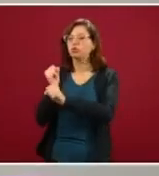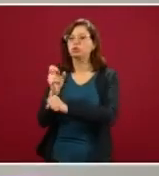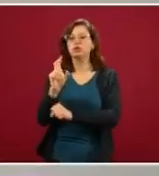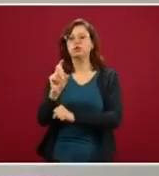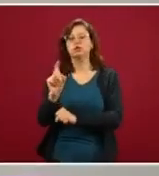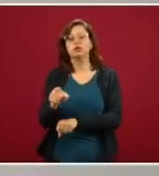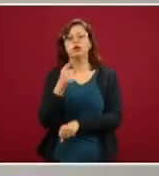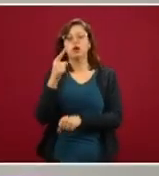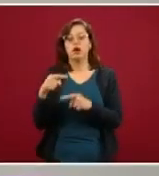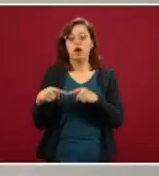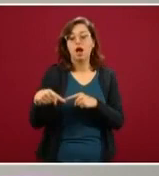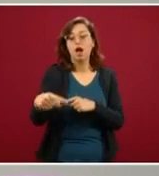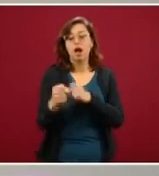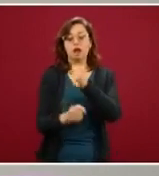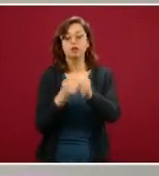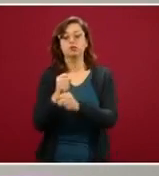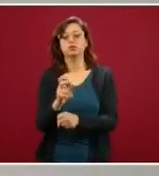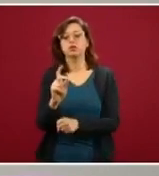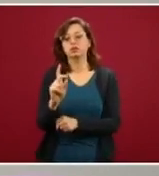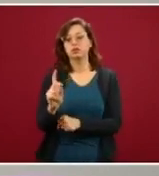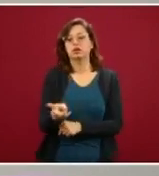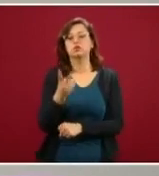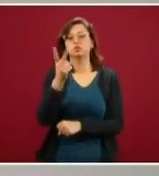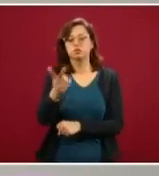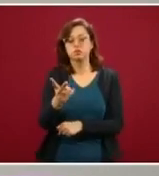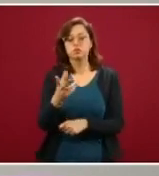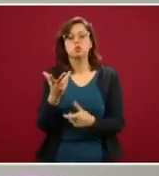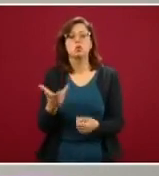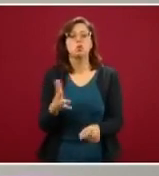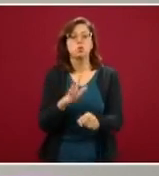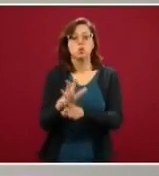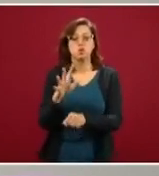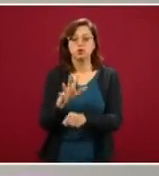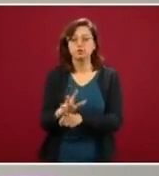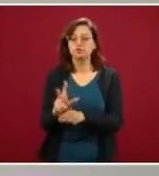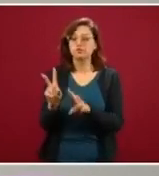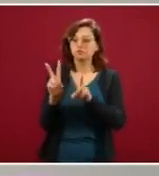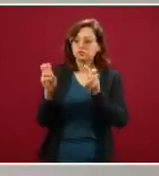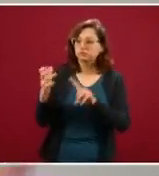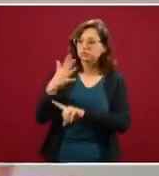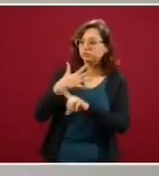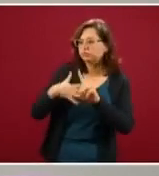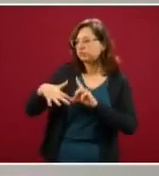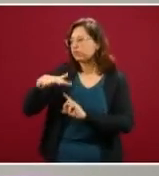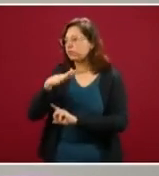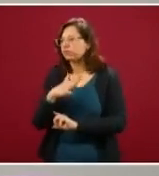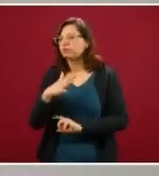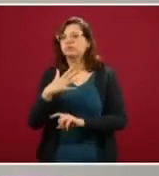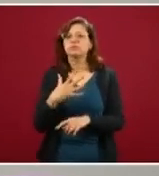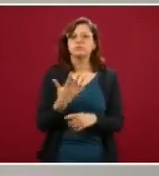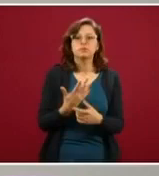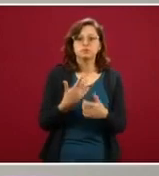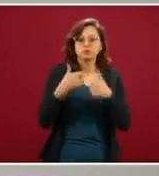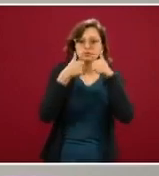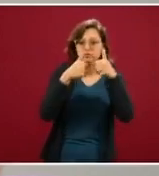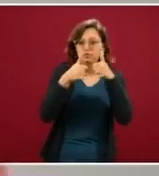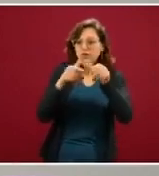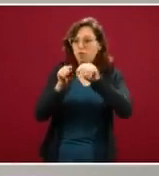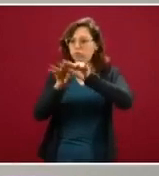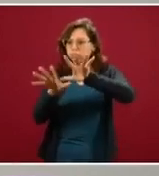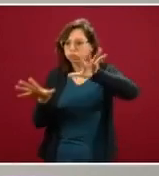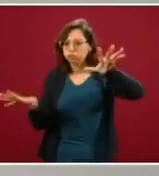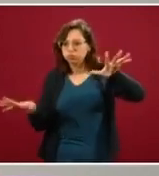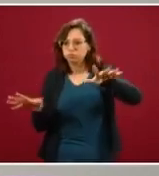este año están programadas 32 y se hace de acuerdo a un panorama epidemiológico y se distribuyen las jornadas quirúrgicas